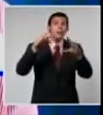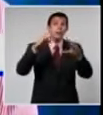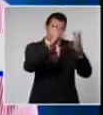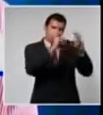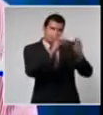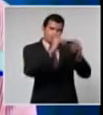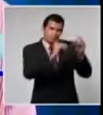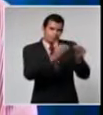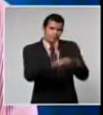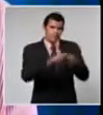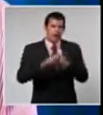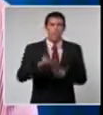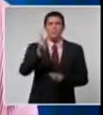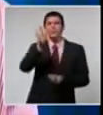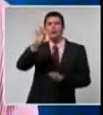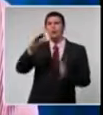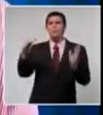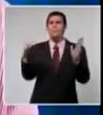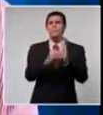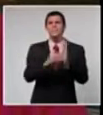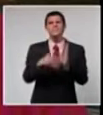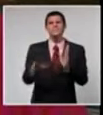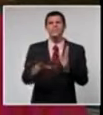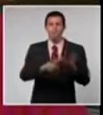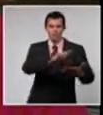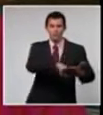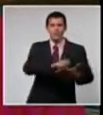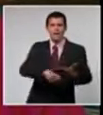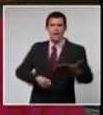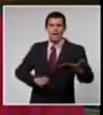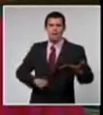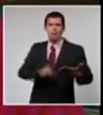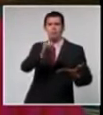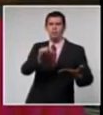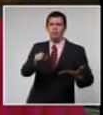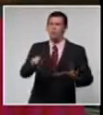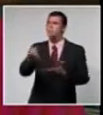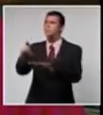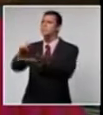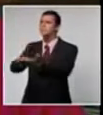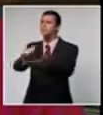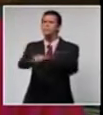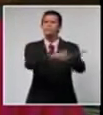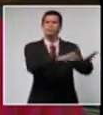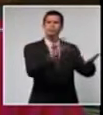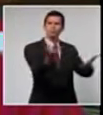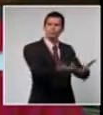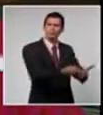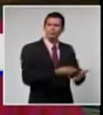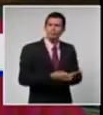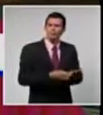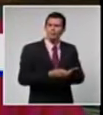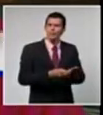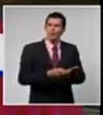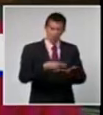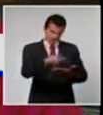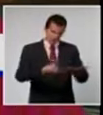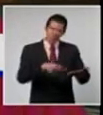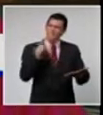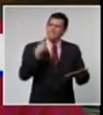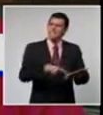la Paz de Nobel por médicos cubanos. En Francia ya recibimos acuerdos de más